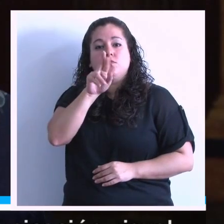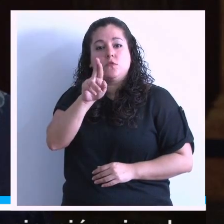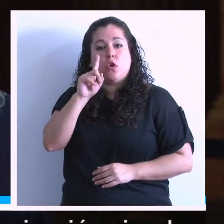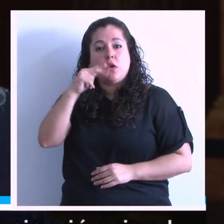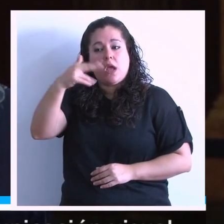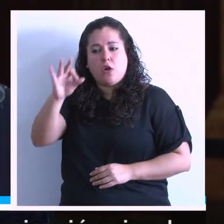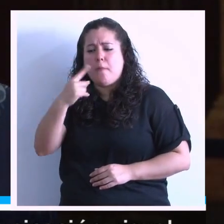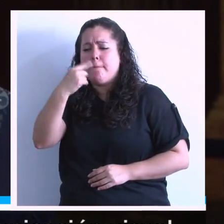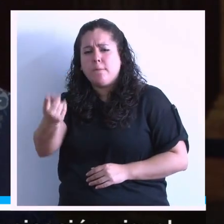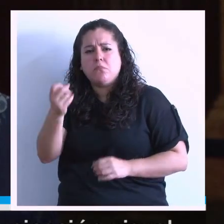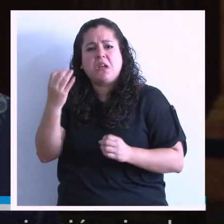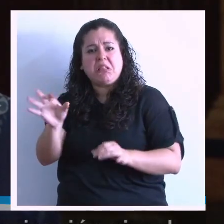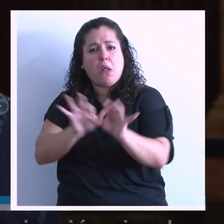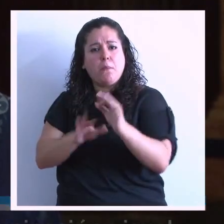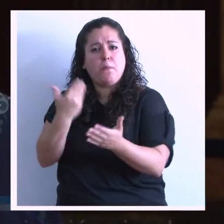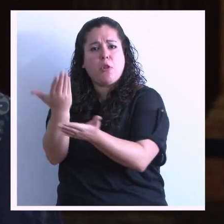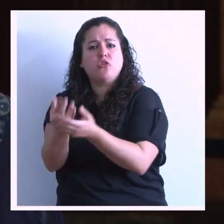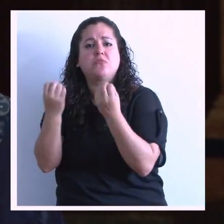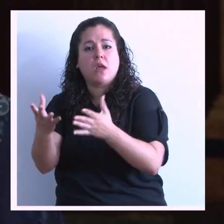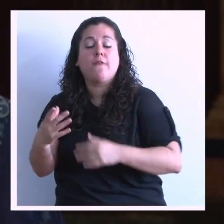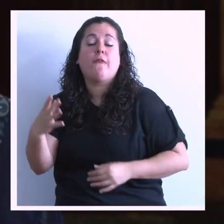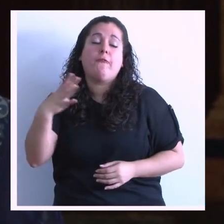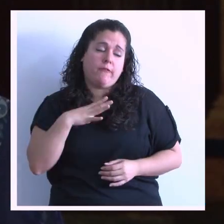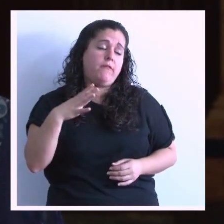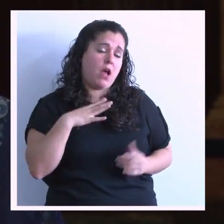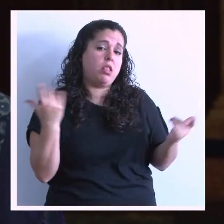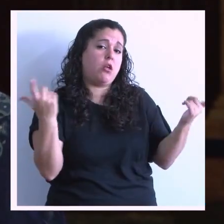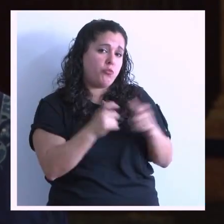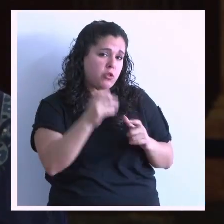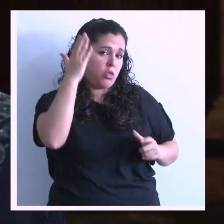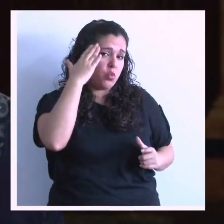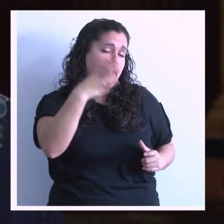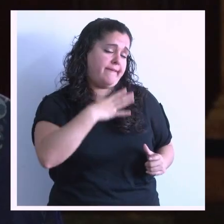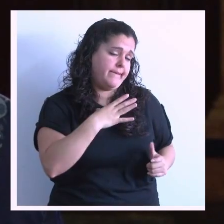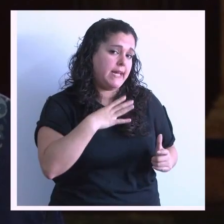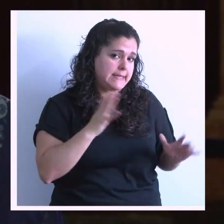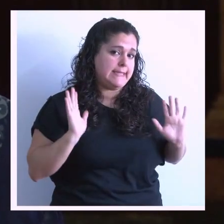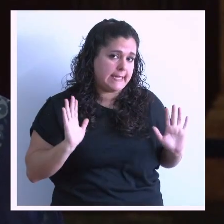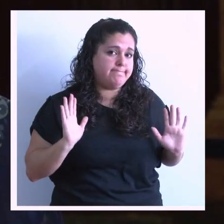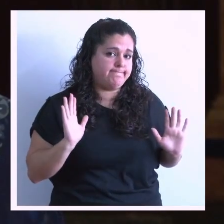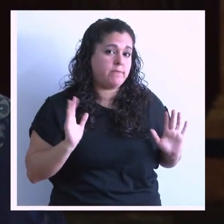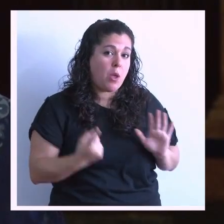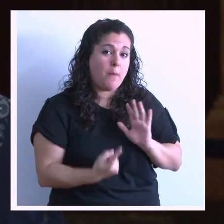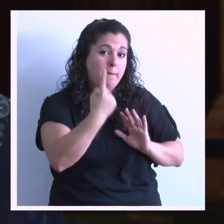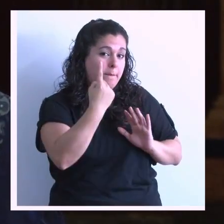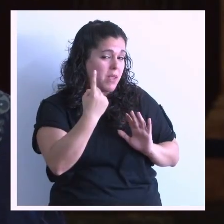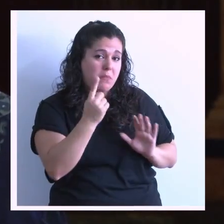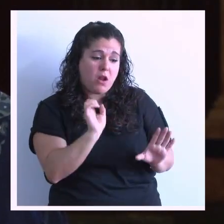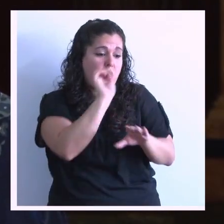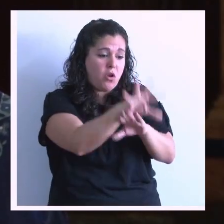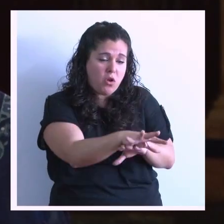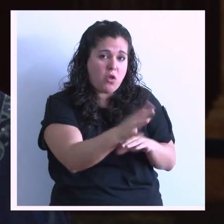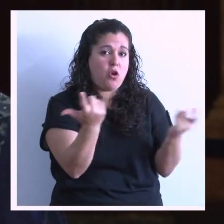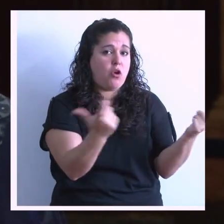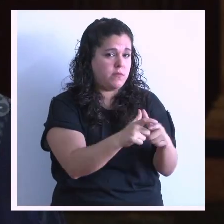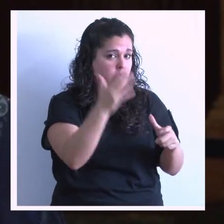costos de la producción esté contemplado desde origen eso. Así que,